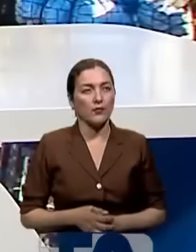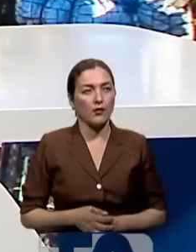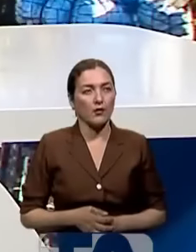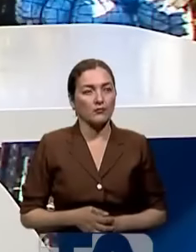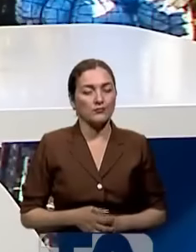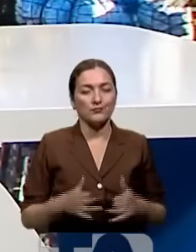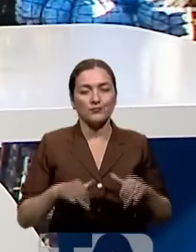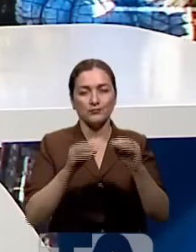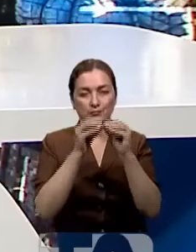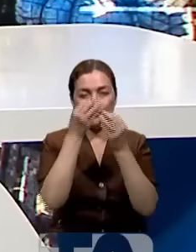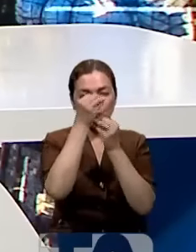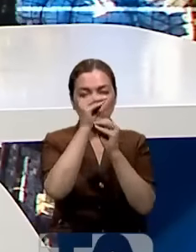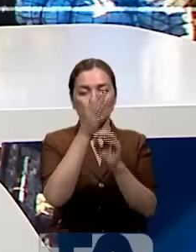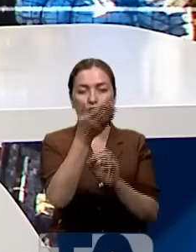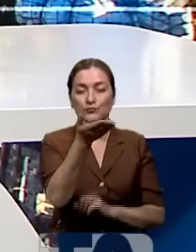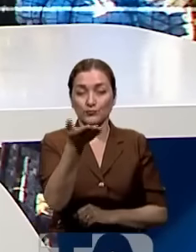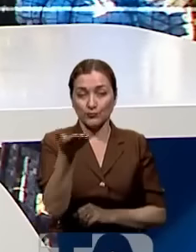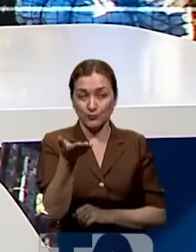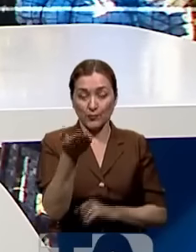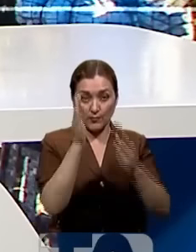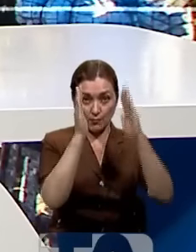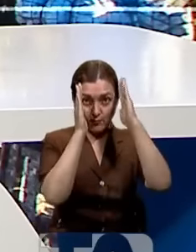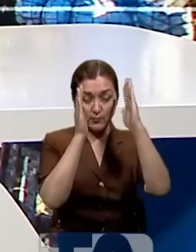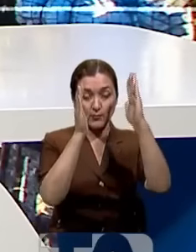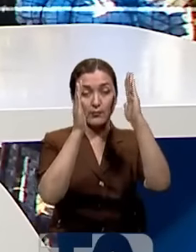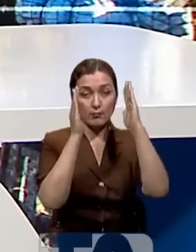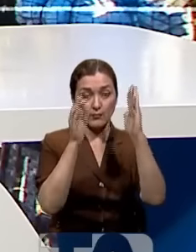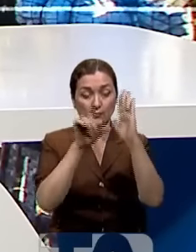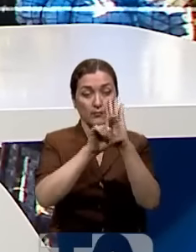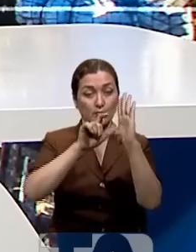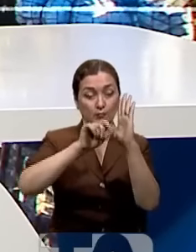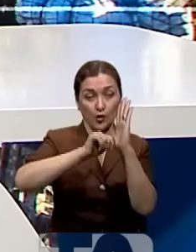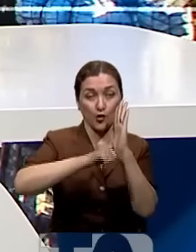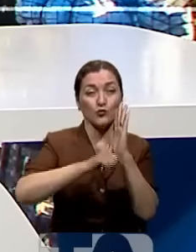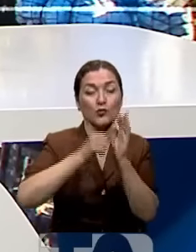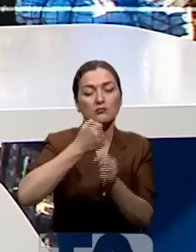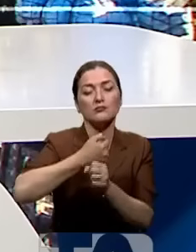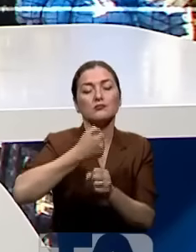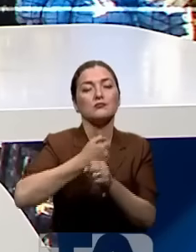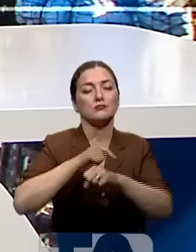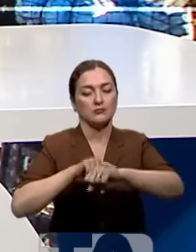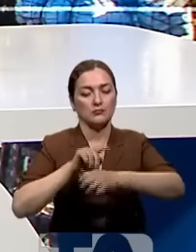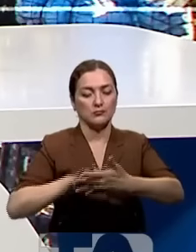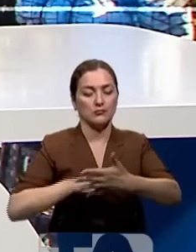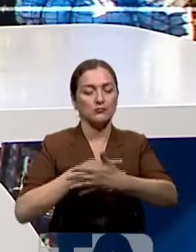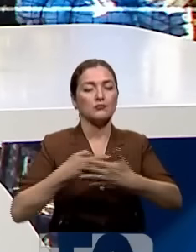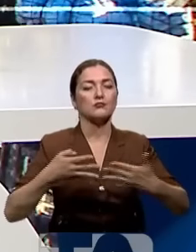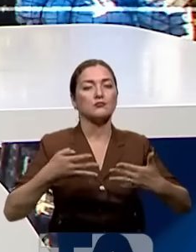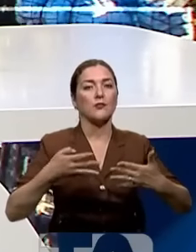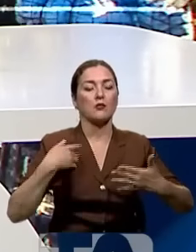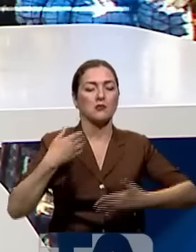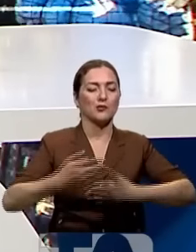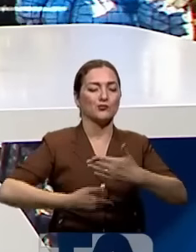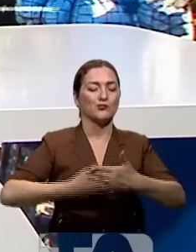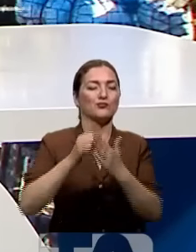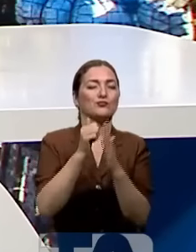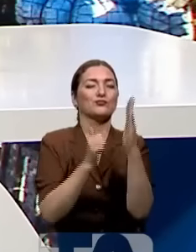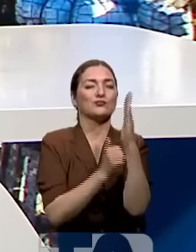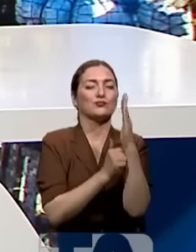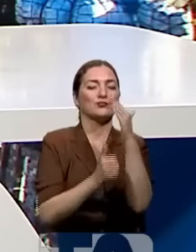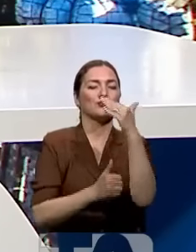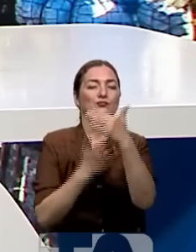Estamos de regreso con más información para ustedes. Mucha atención porque el Registro Civil trabaja en sus horarios regulares en todas las agencias